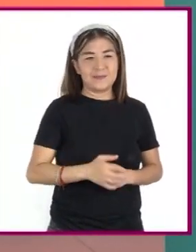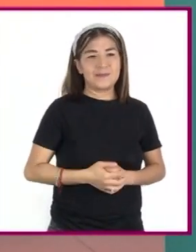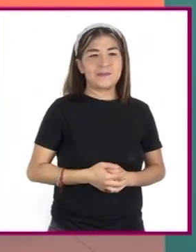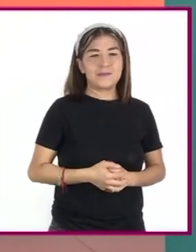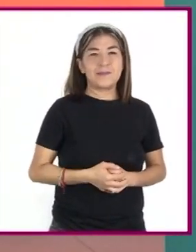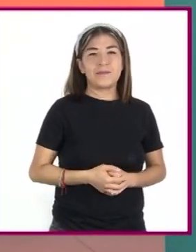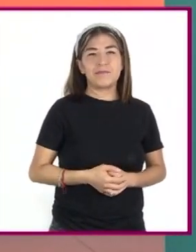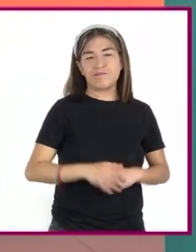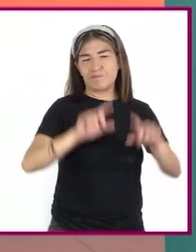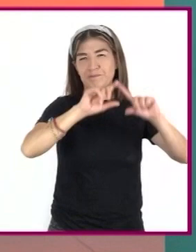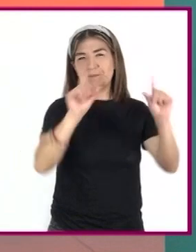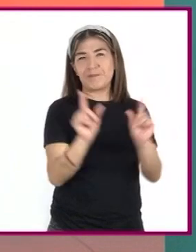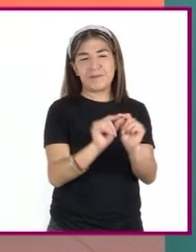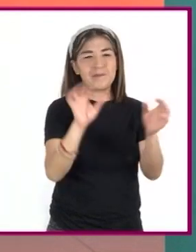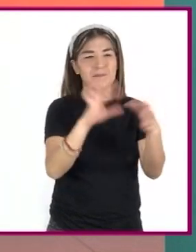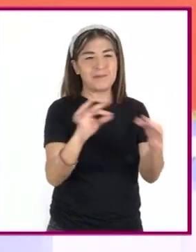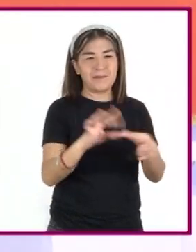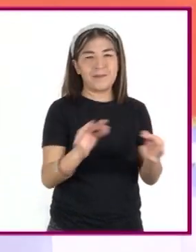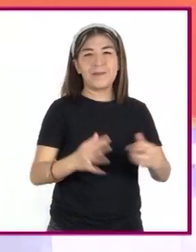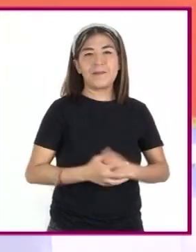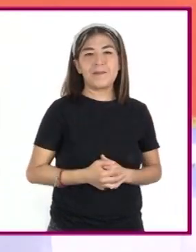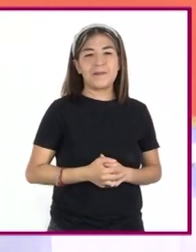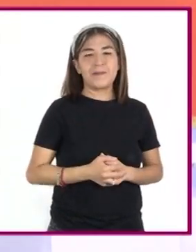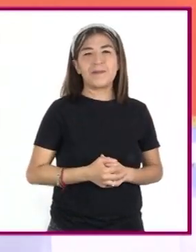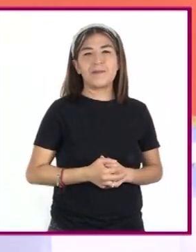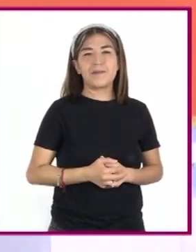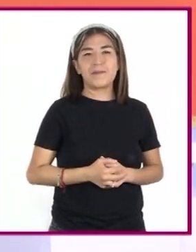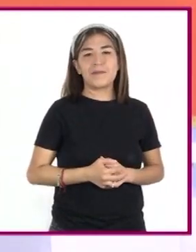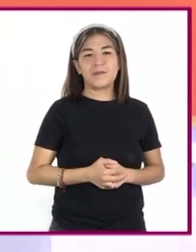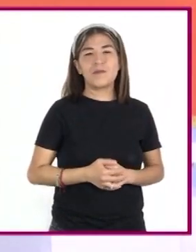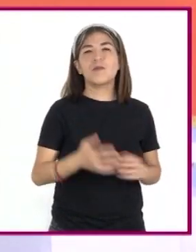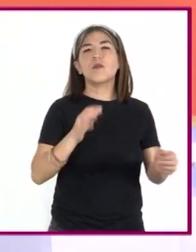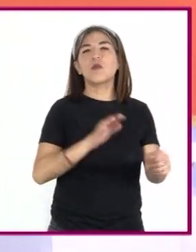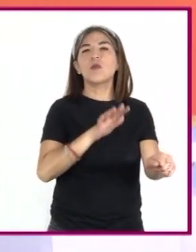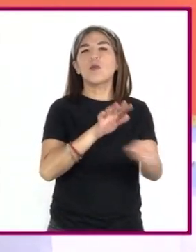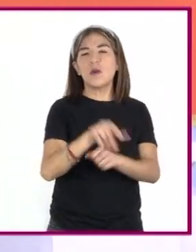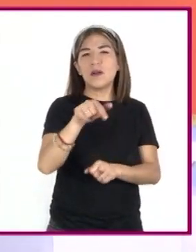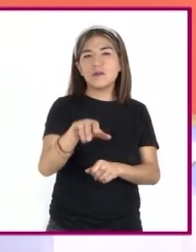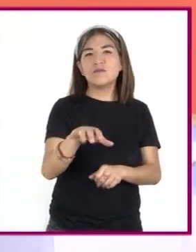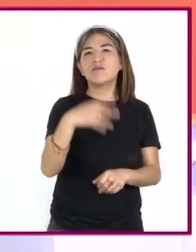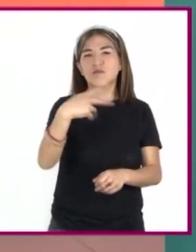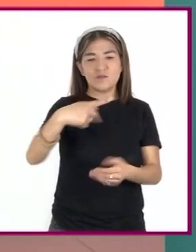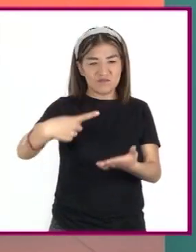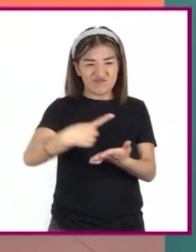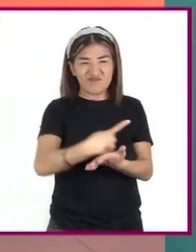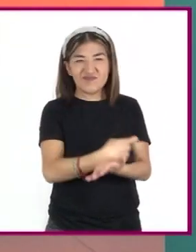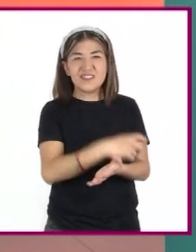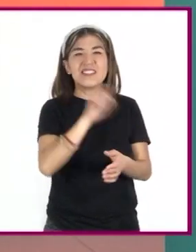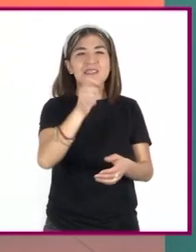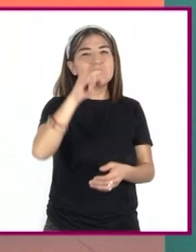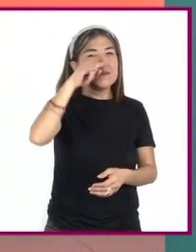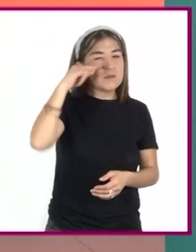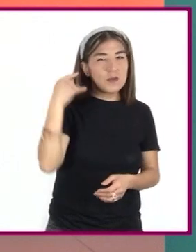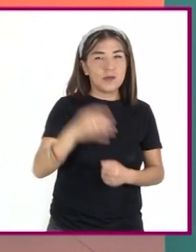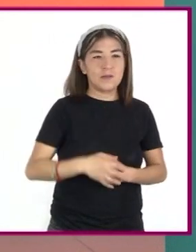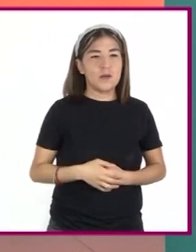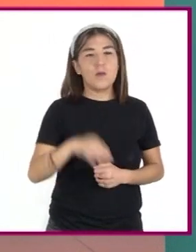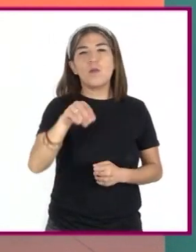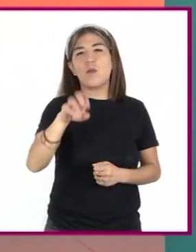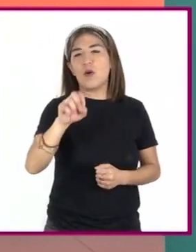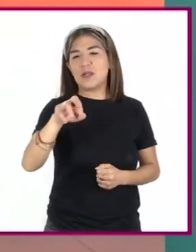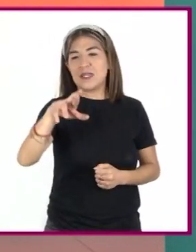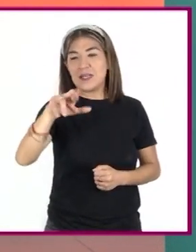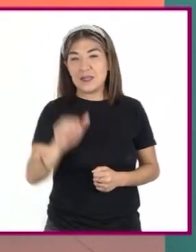En conclusión, podemos encontrar organismos unicelulares en los reinos